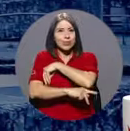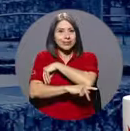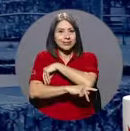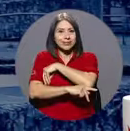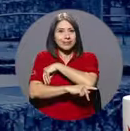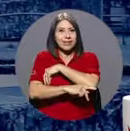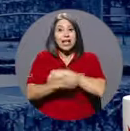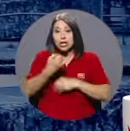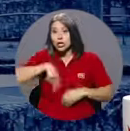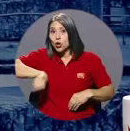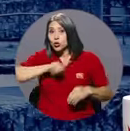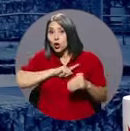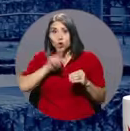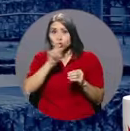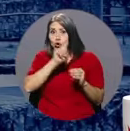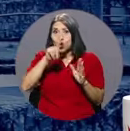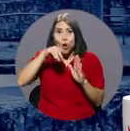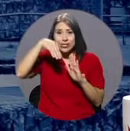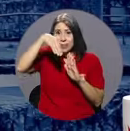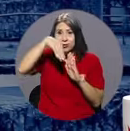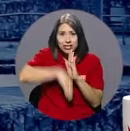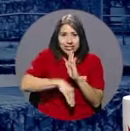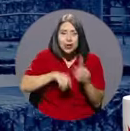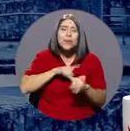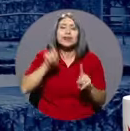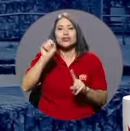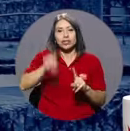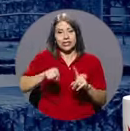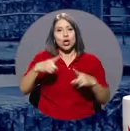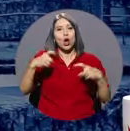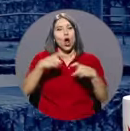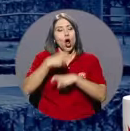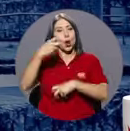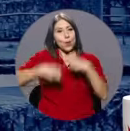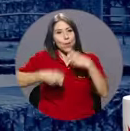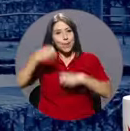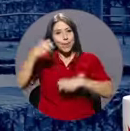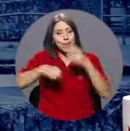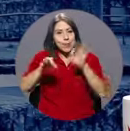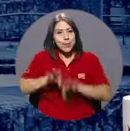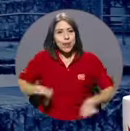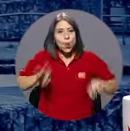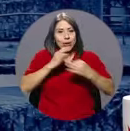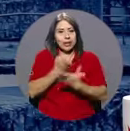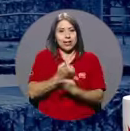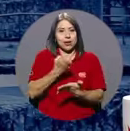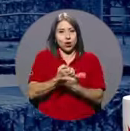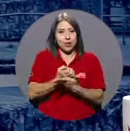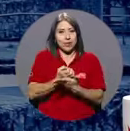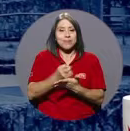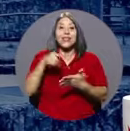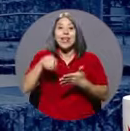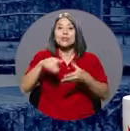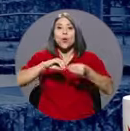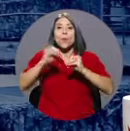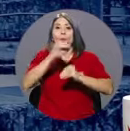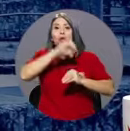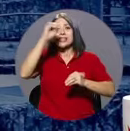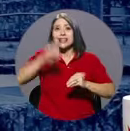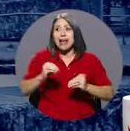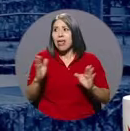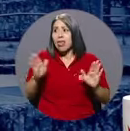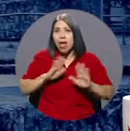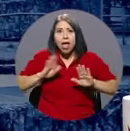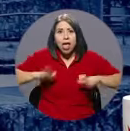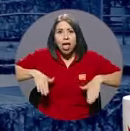no estamos en recesión, en realidad sí estamos teniendo complicaciones importantes en la economía que se han traducido también en tasas de desempleo